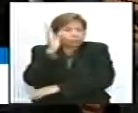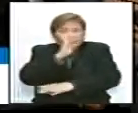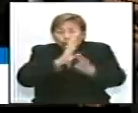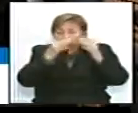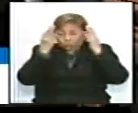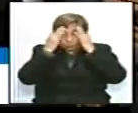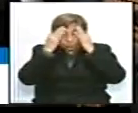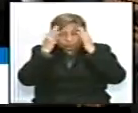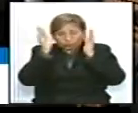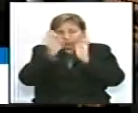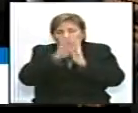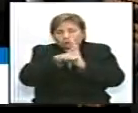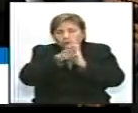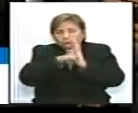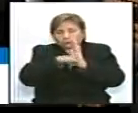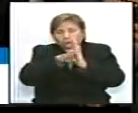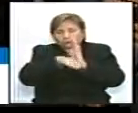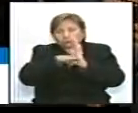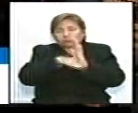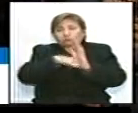es bajo,